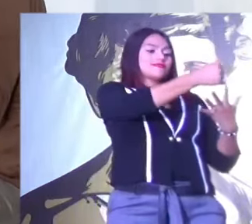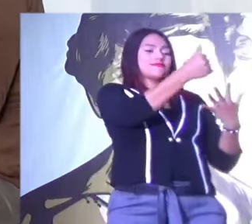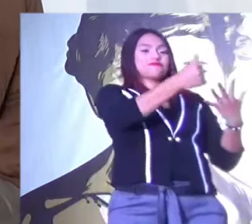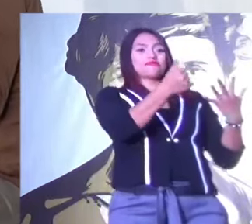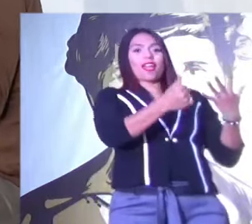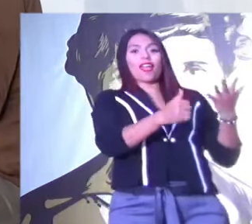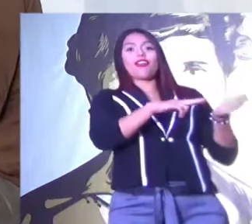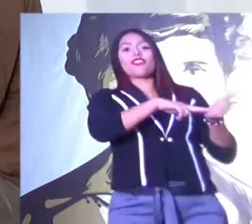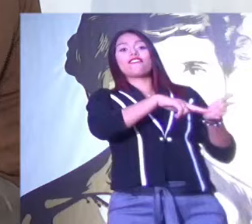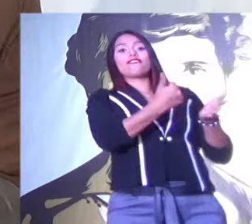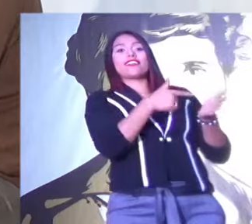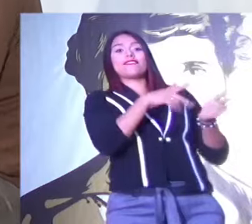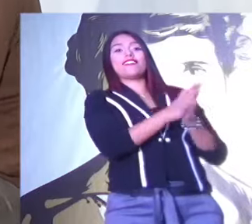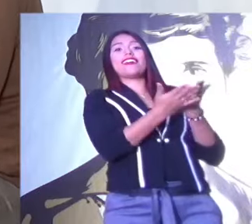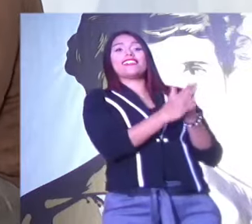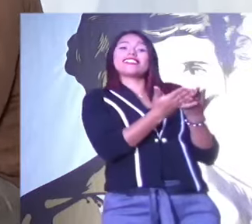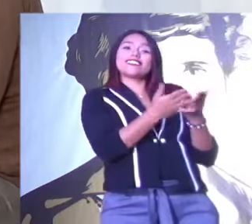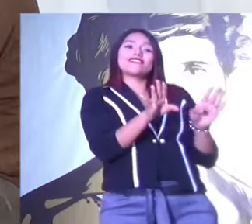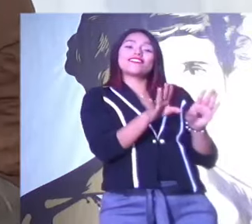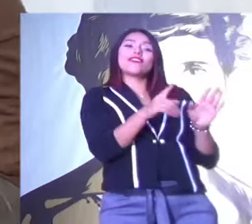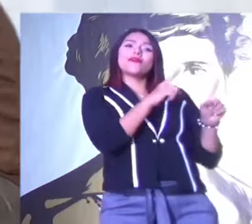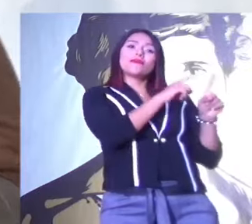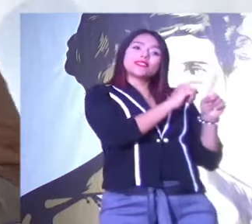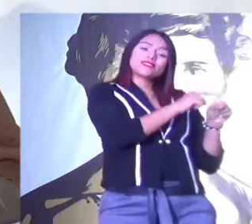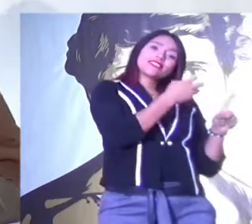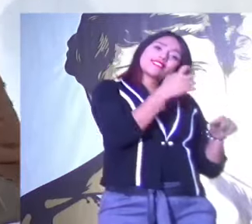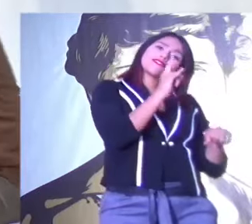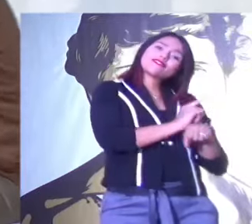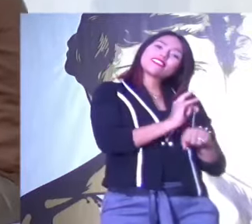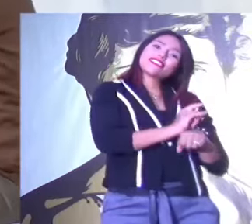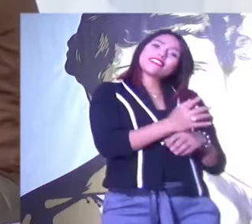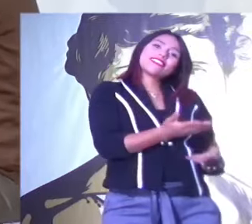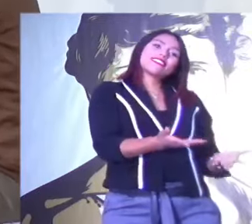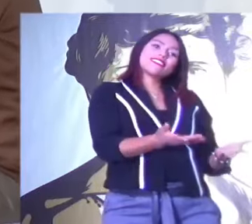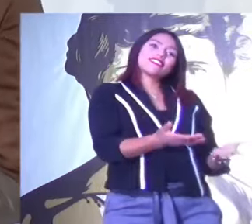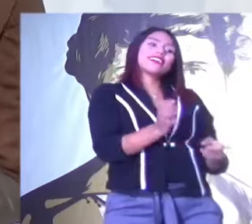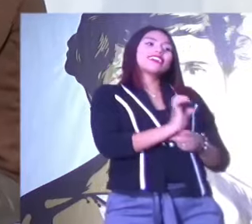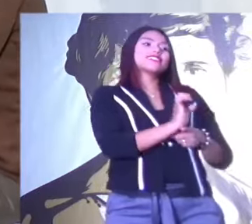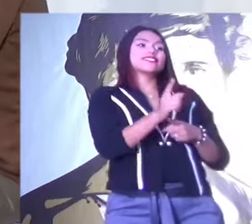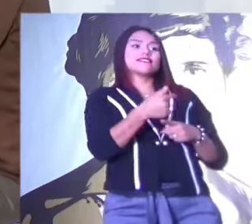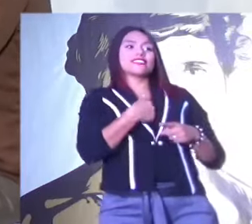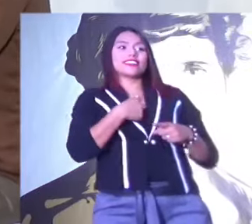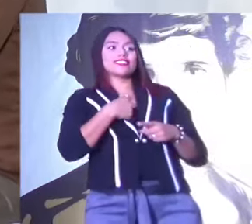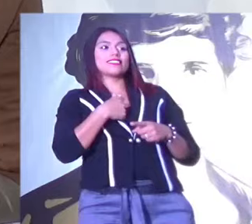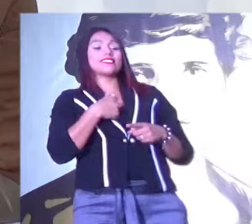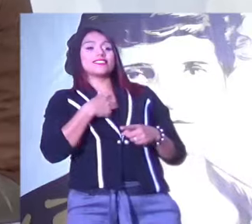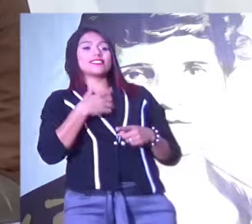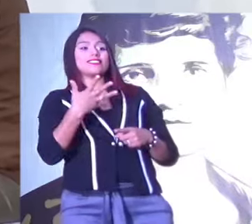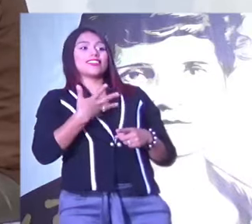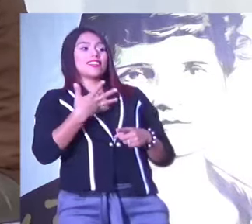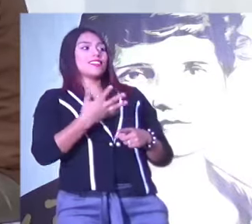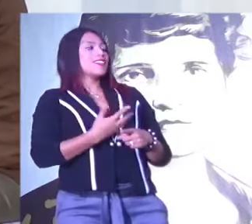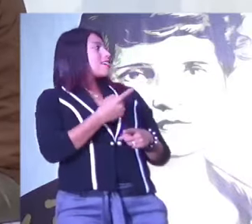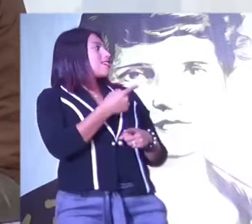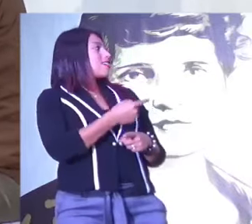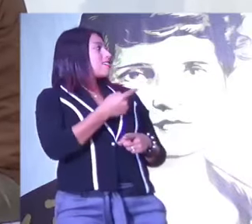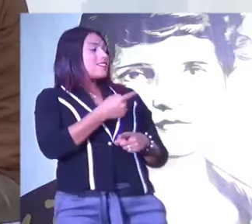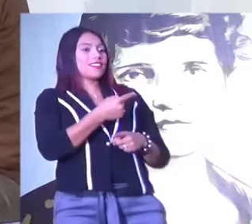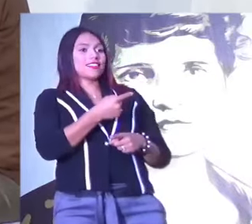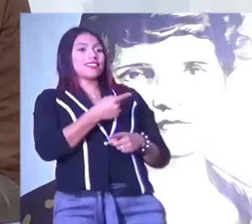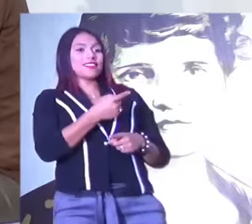otra cosa preciosa del libro, Peláez, que te ha acompañado desde, por eso traje yo mi orgullosa primera edición de Idos de la Mente, con